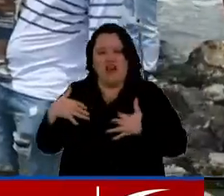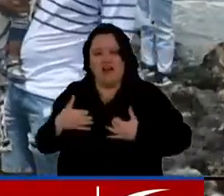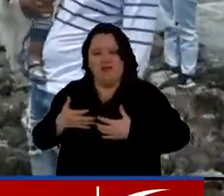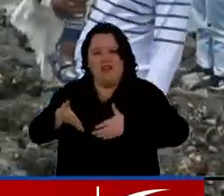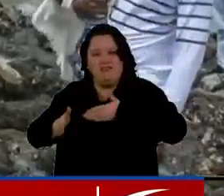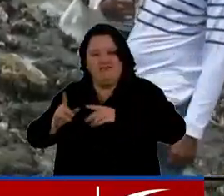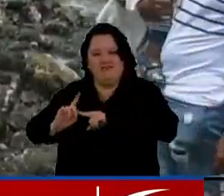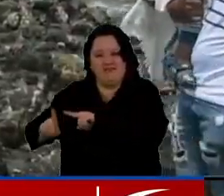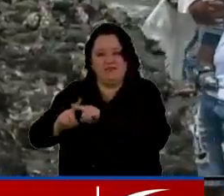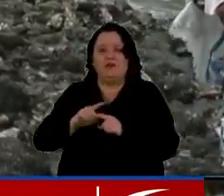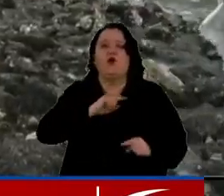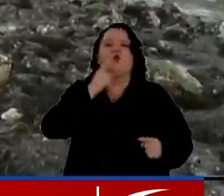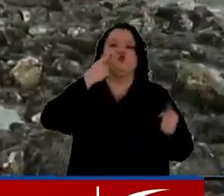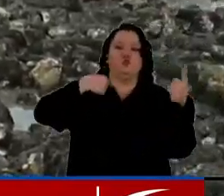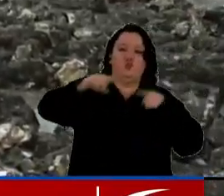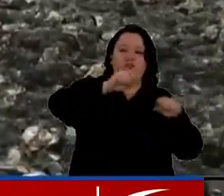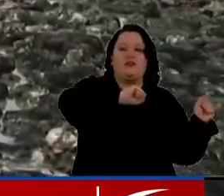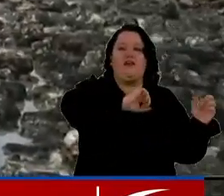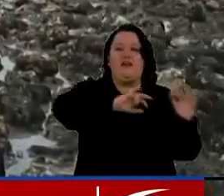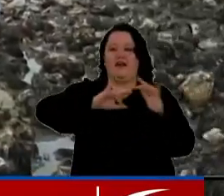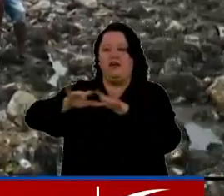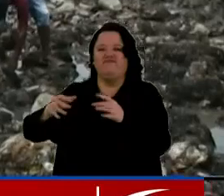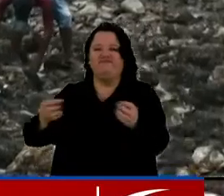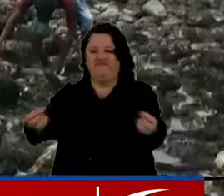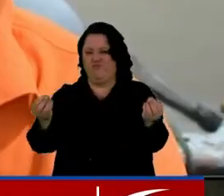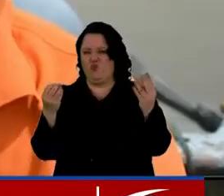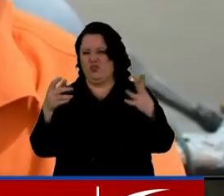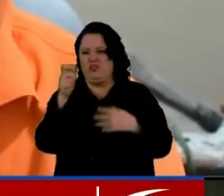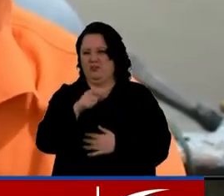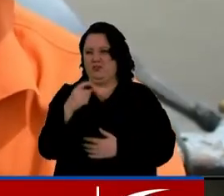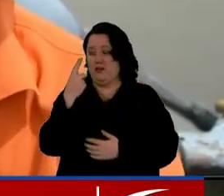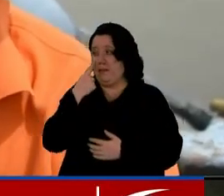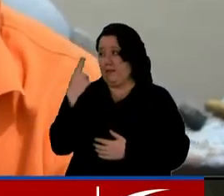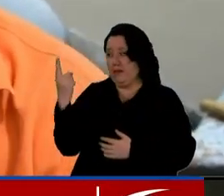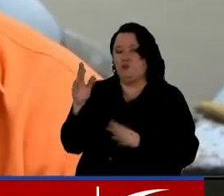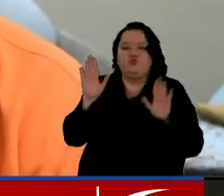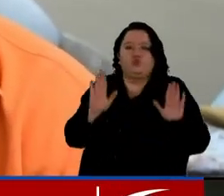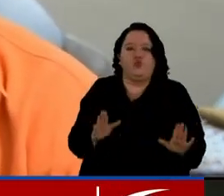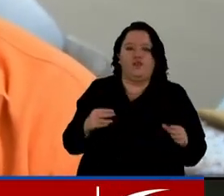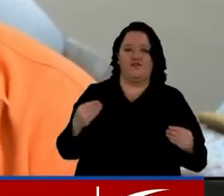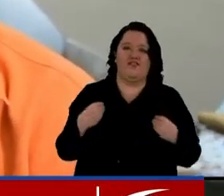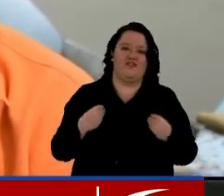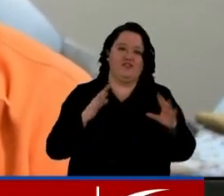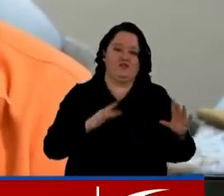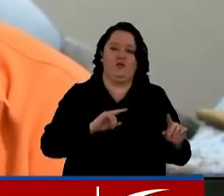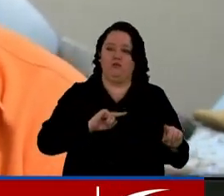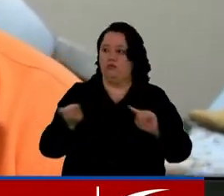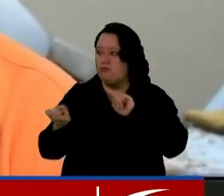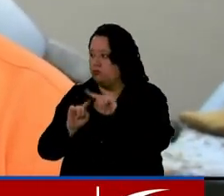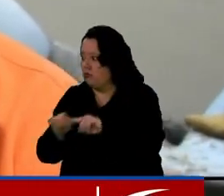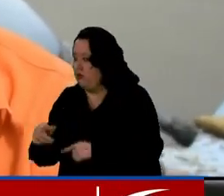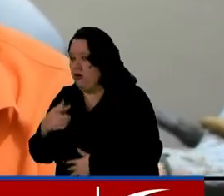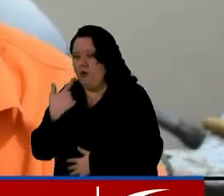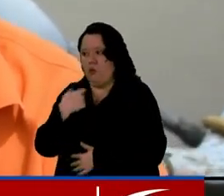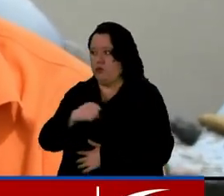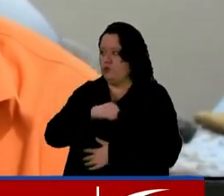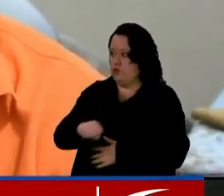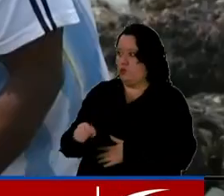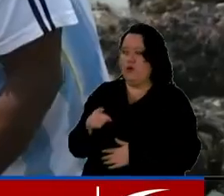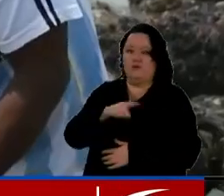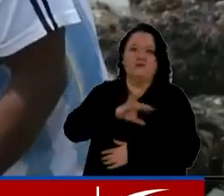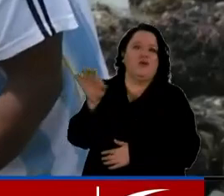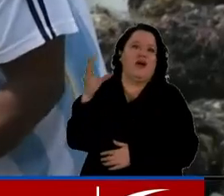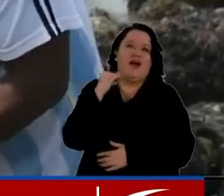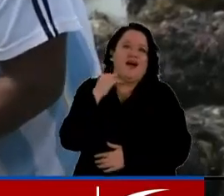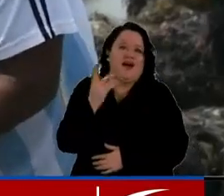a atraer a turistas. Hay demasiada gente, todos los que vemos son nativos. Maravillados por el evento, porque a muchos no les ha